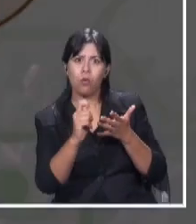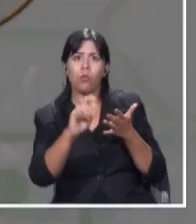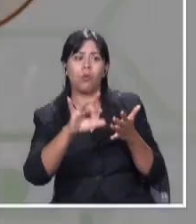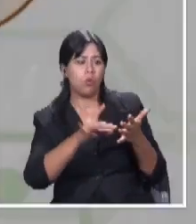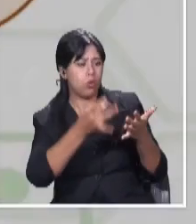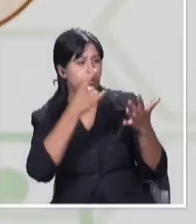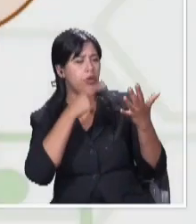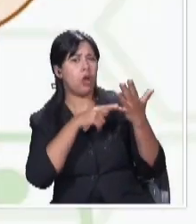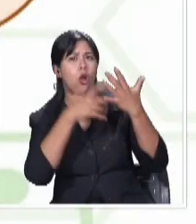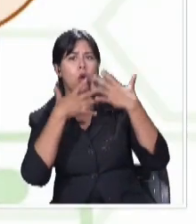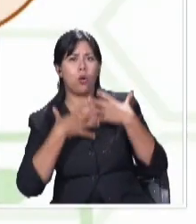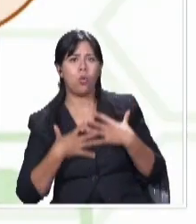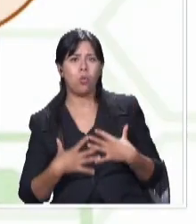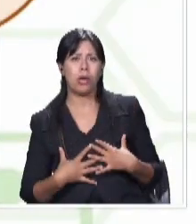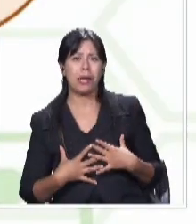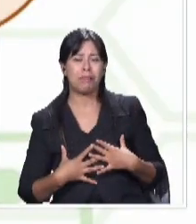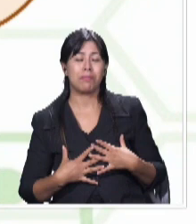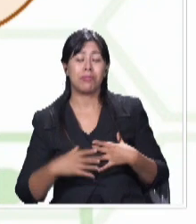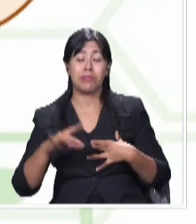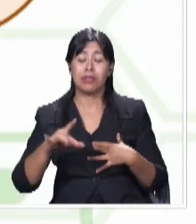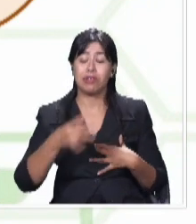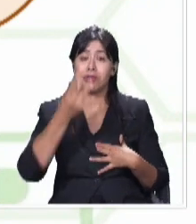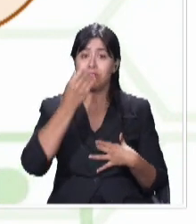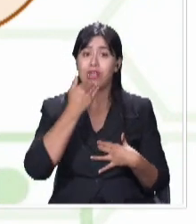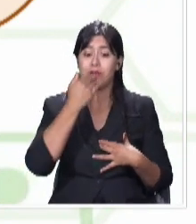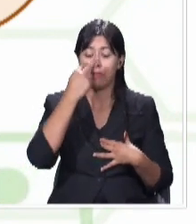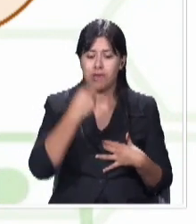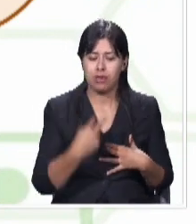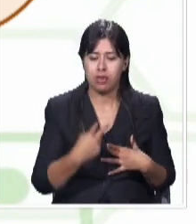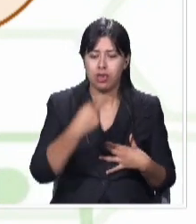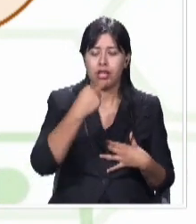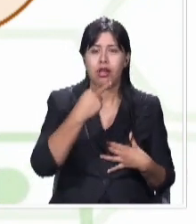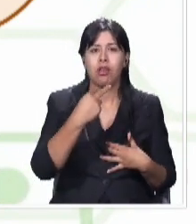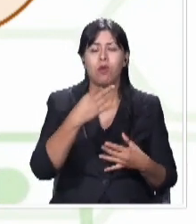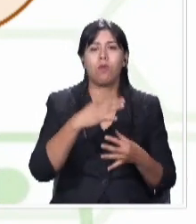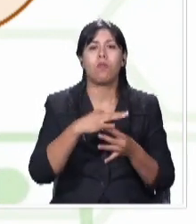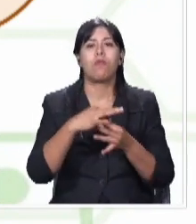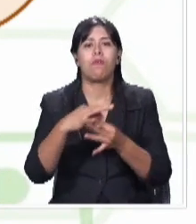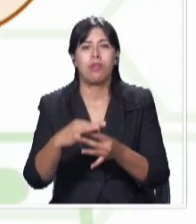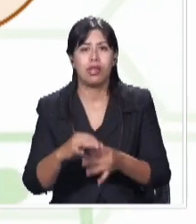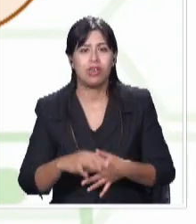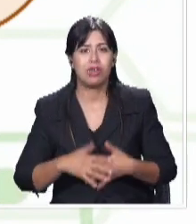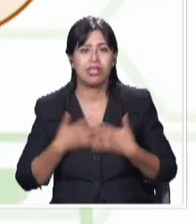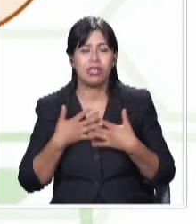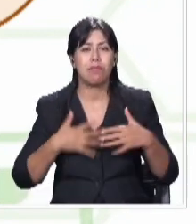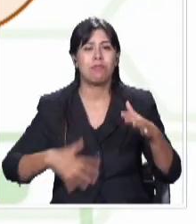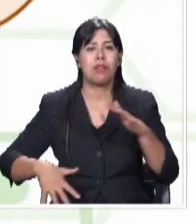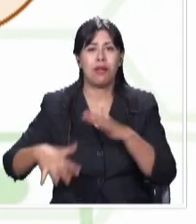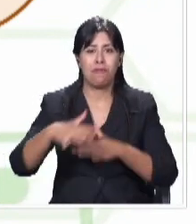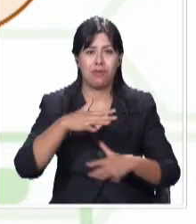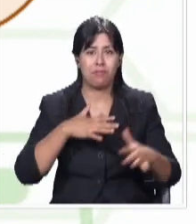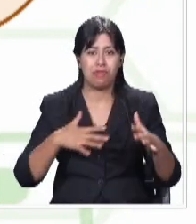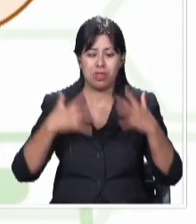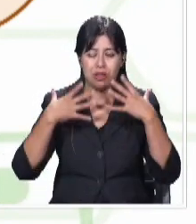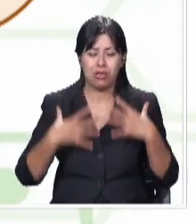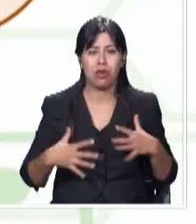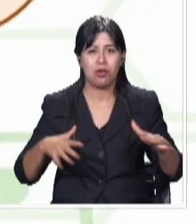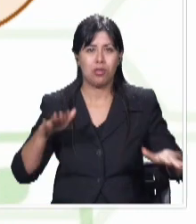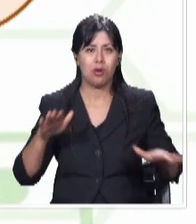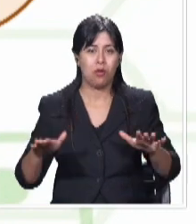conocimiento de su mismo cuerpo y empieza a visualizar o a sentir el efecto que genera los movimientos de cada una de sus